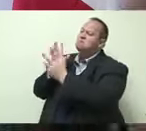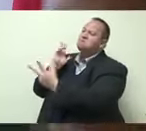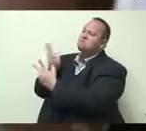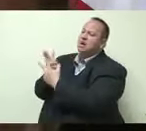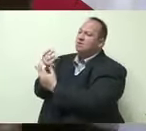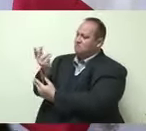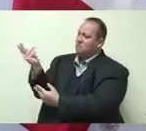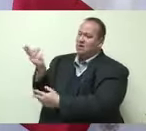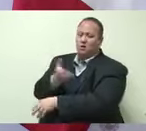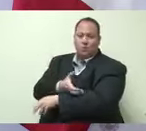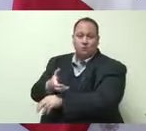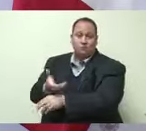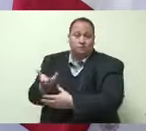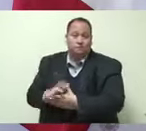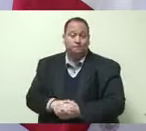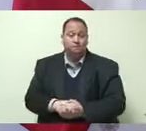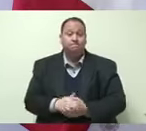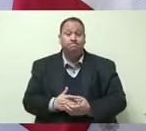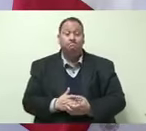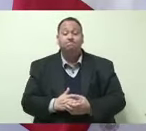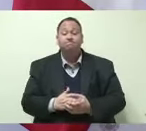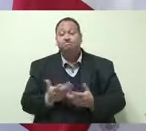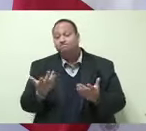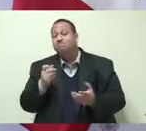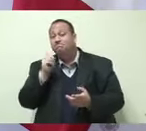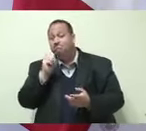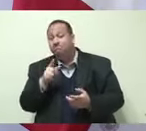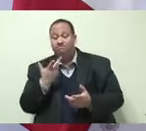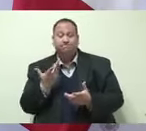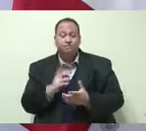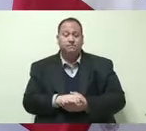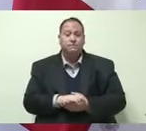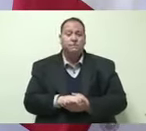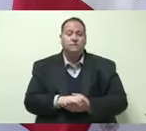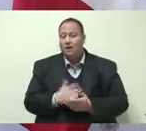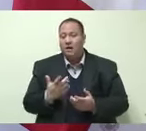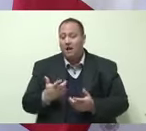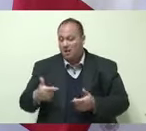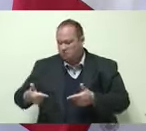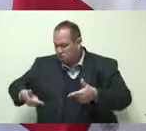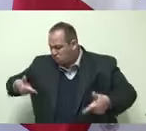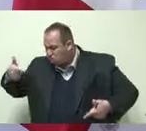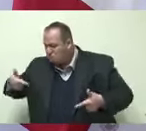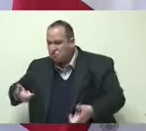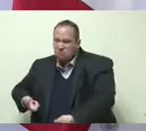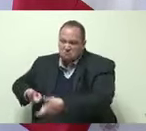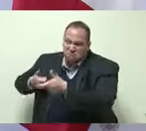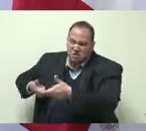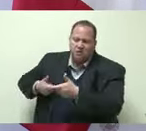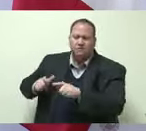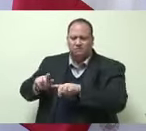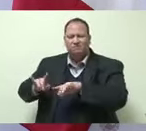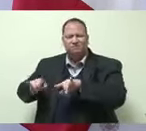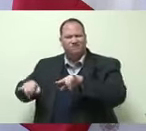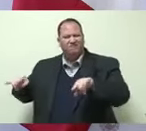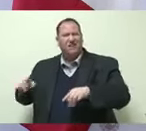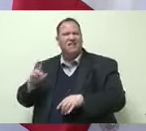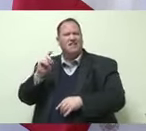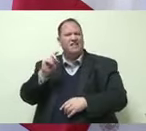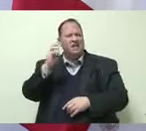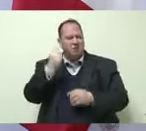homicidio de los compañeros y, bueno, el aseguramiento de el armamento, la munición, los